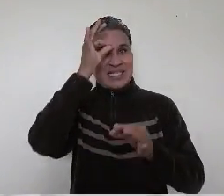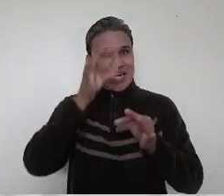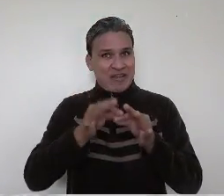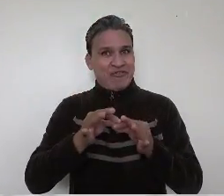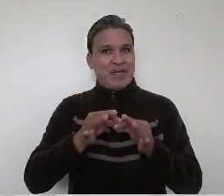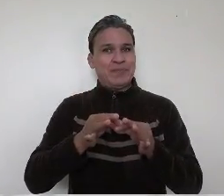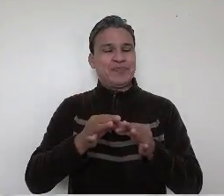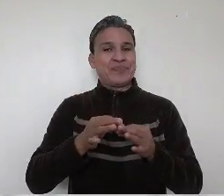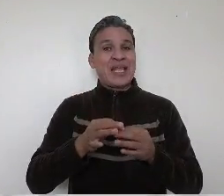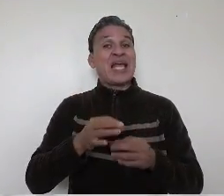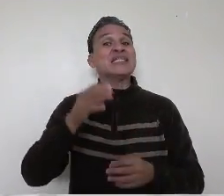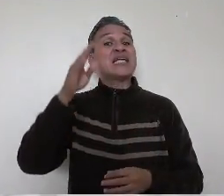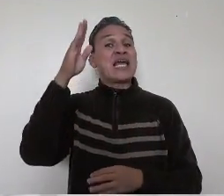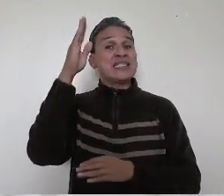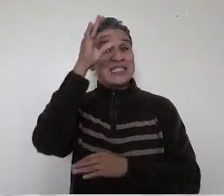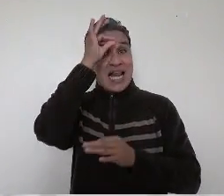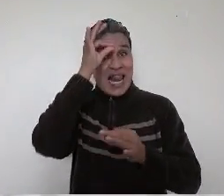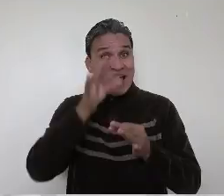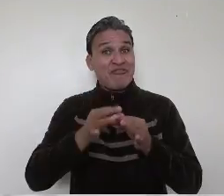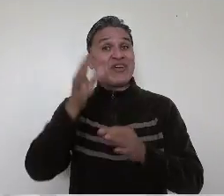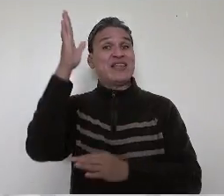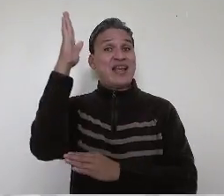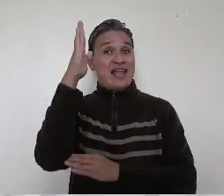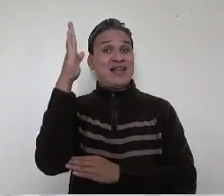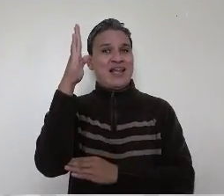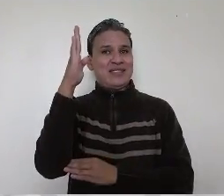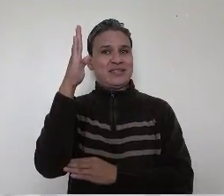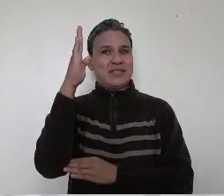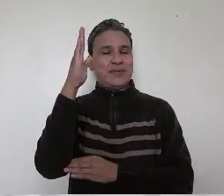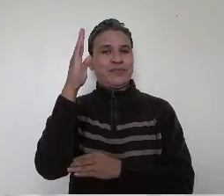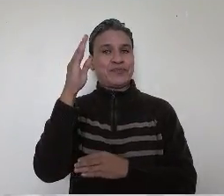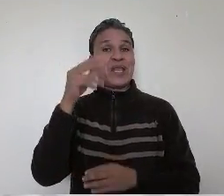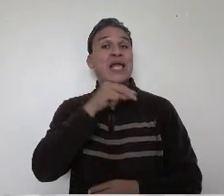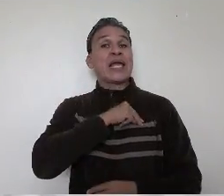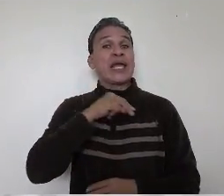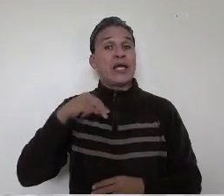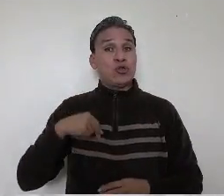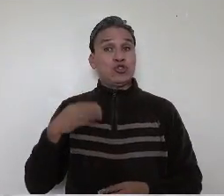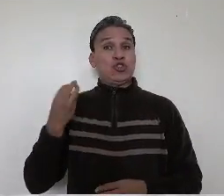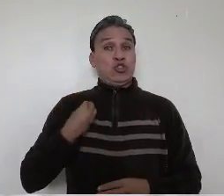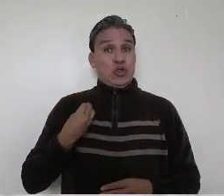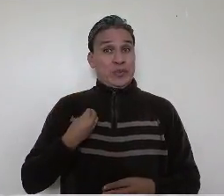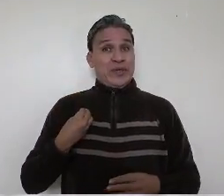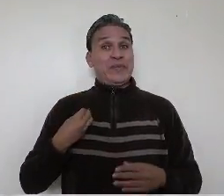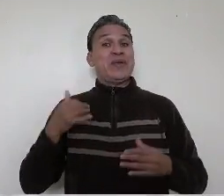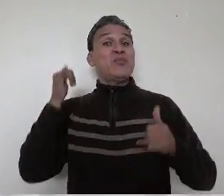Esta es la fe de la iglesia. Que nosotros vivimos con alegría